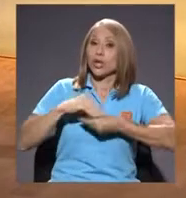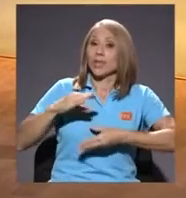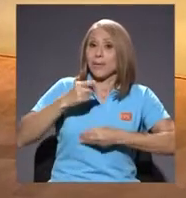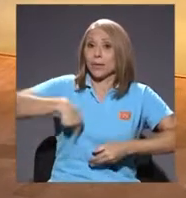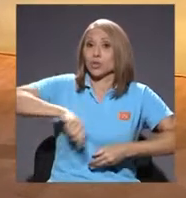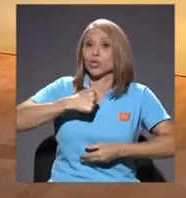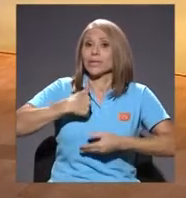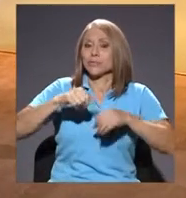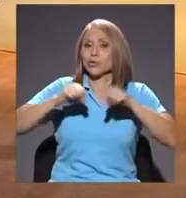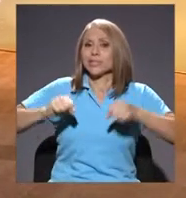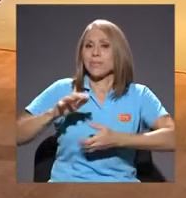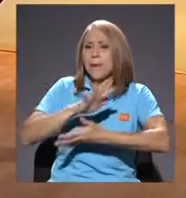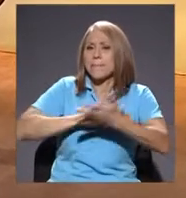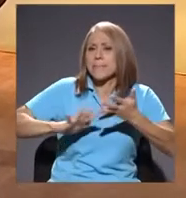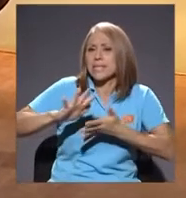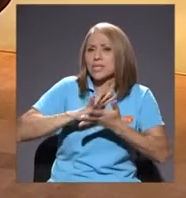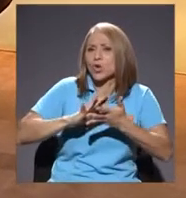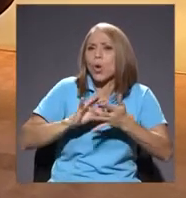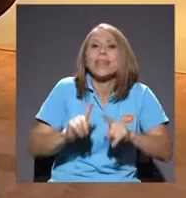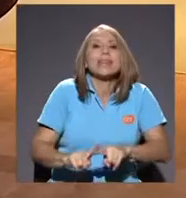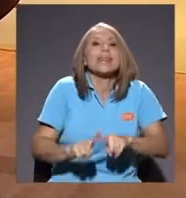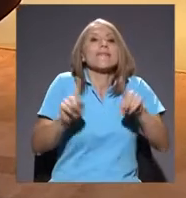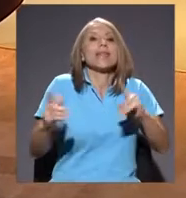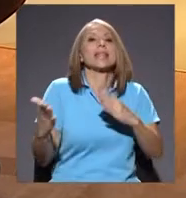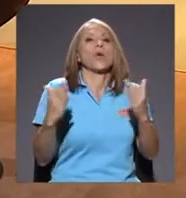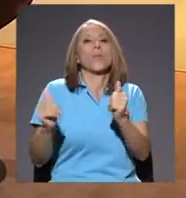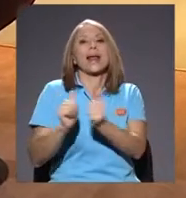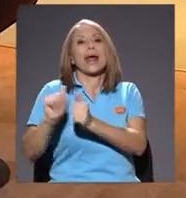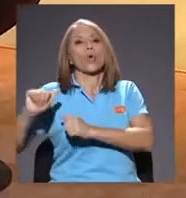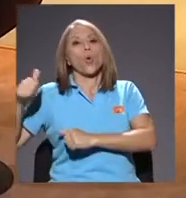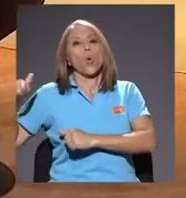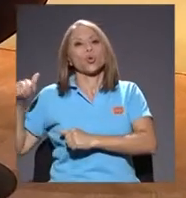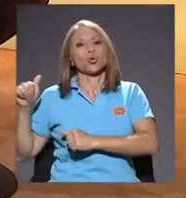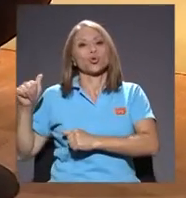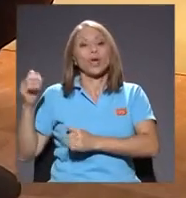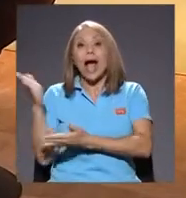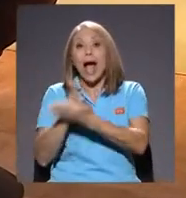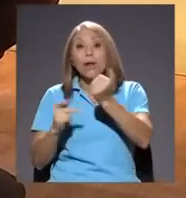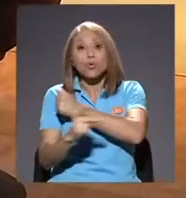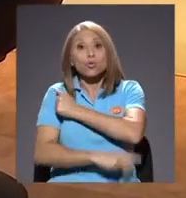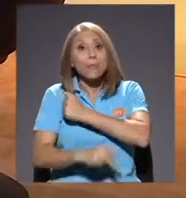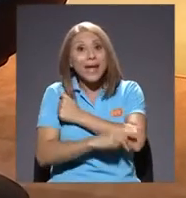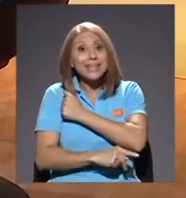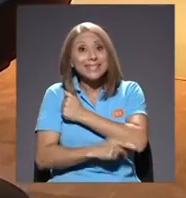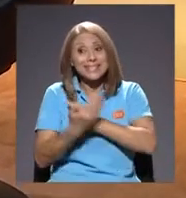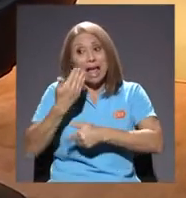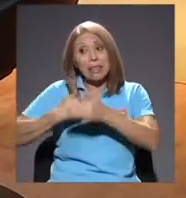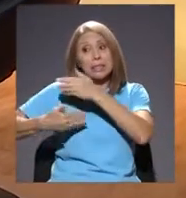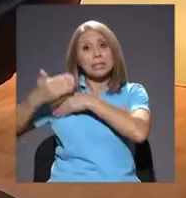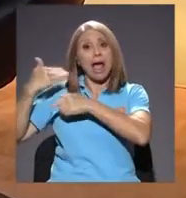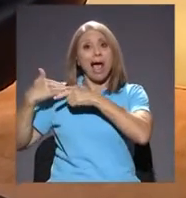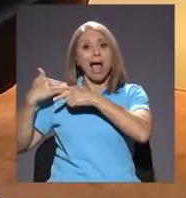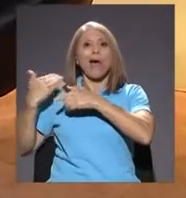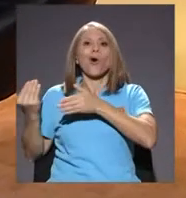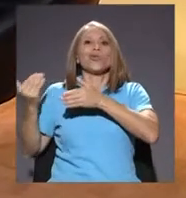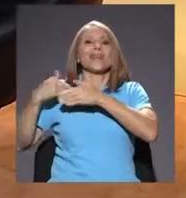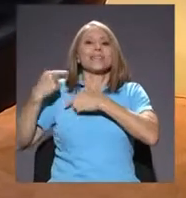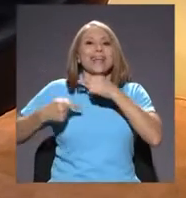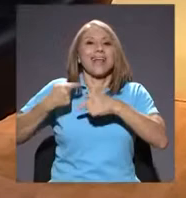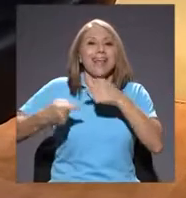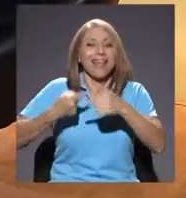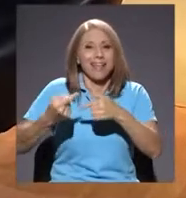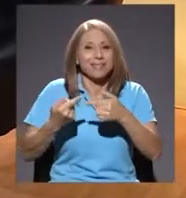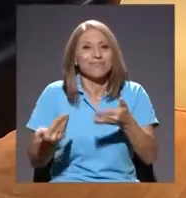mixto que lo hace muy diferente de los sistemas y de hecho algunos países se han devuelto y han tratado de fortalecer estos pilares